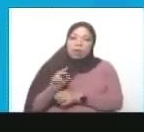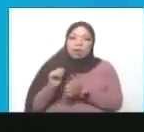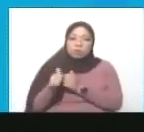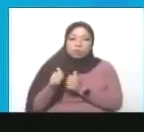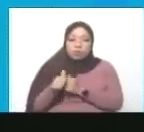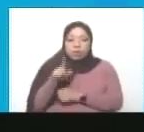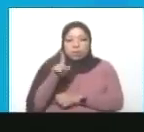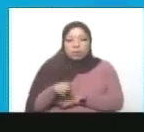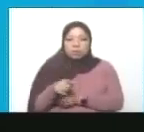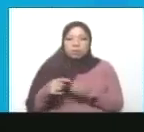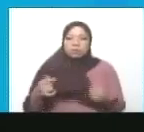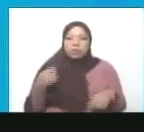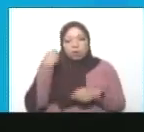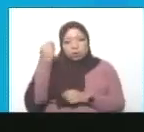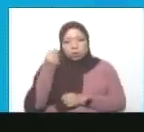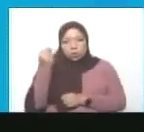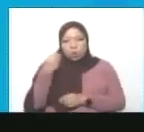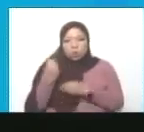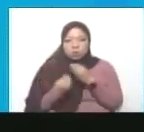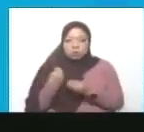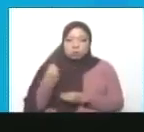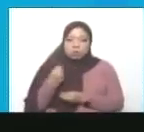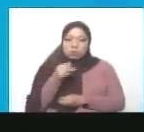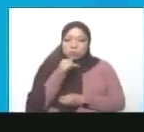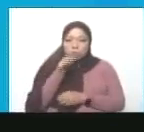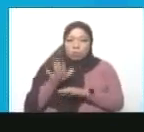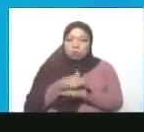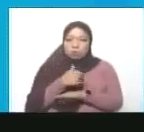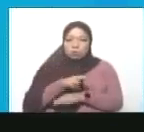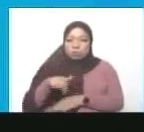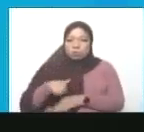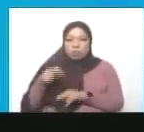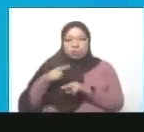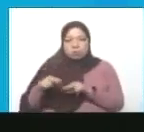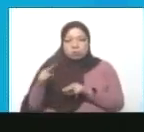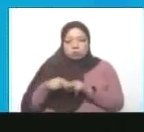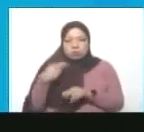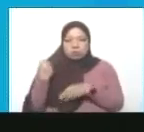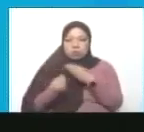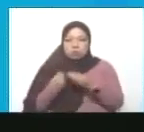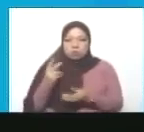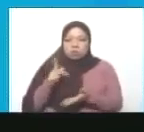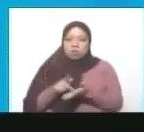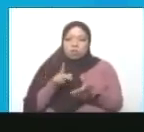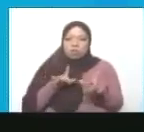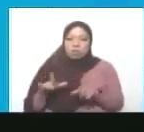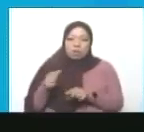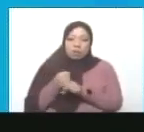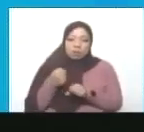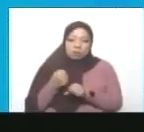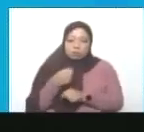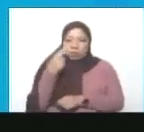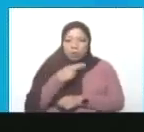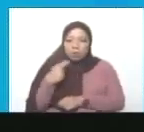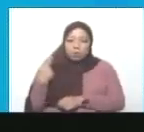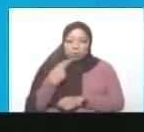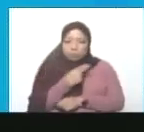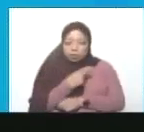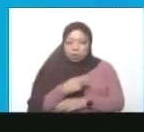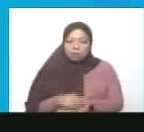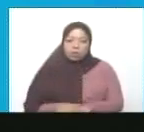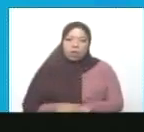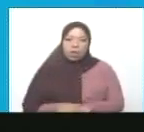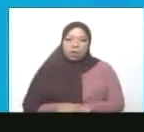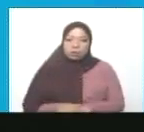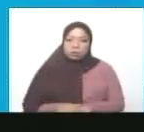y por supuesto creemos que lo que dice Gabriel es fundamental para nuestros niños. Así que desde ya, presidente, nos ocupamos en comunicarnos con